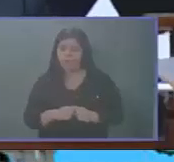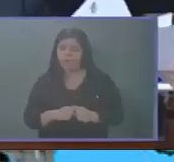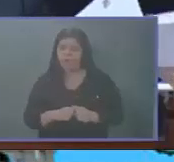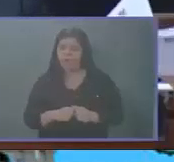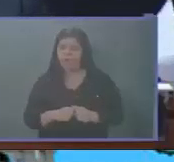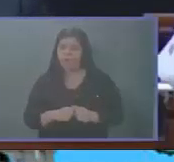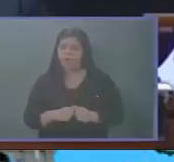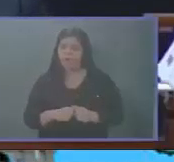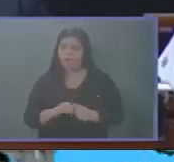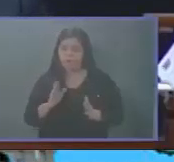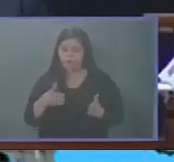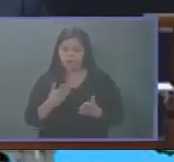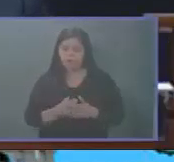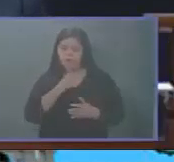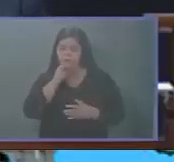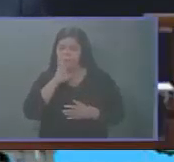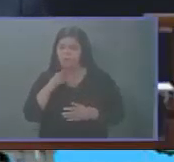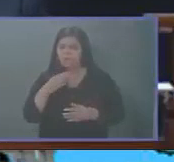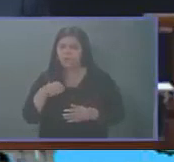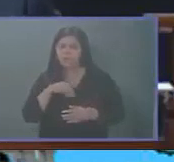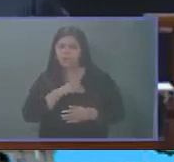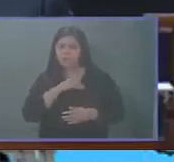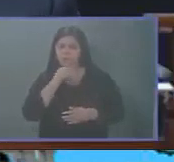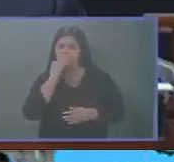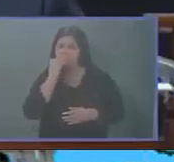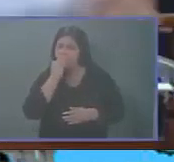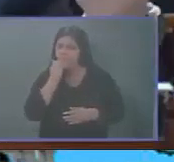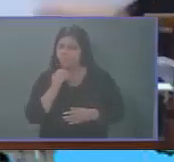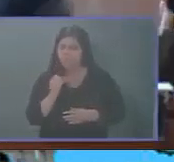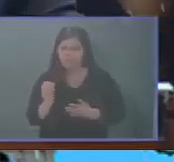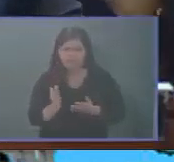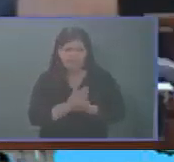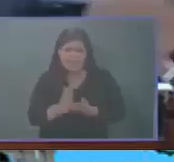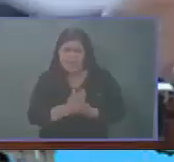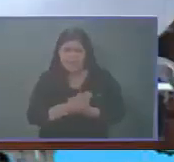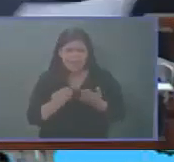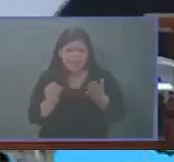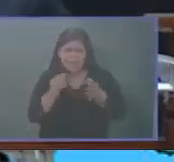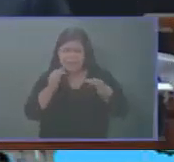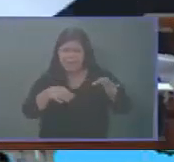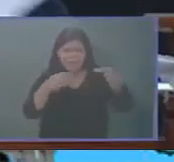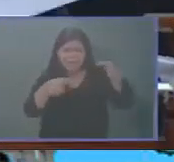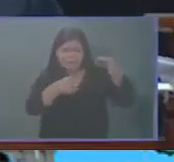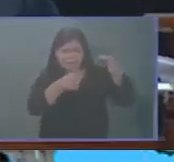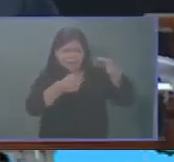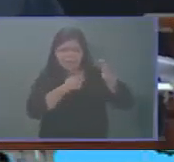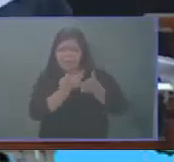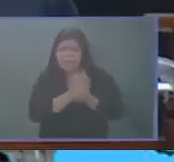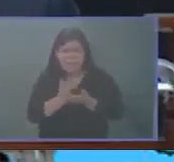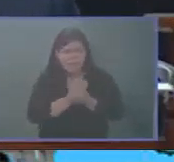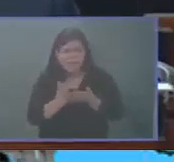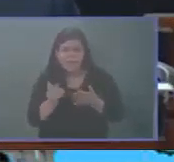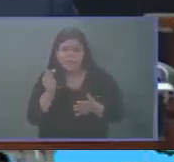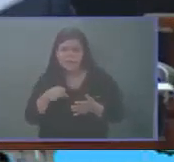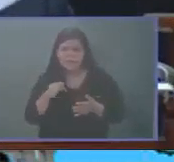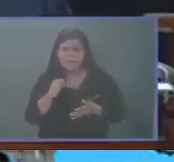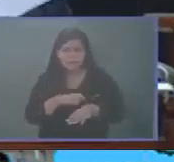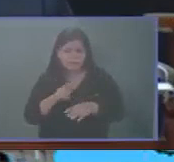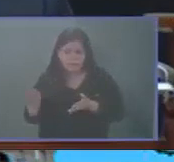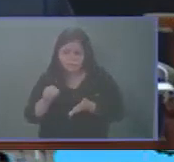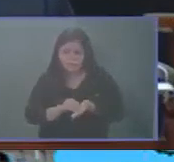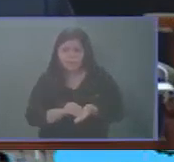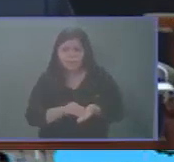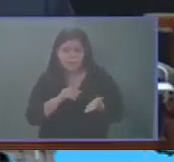cuando ese se salió a defender a norman quijano y salió a decir que todos los alcaldes y que todos los presidentes y que todos los diputados